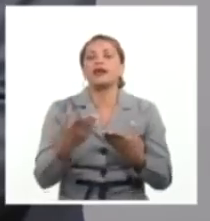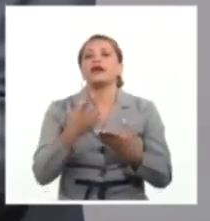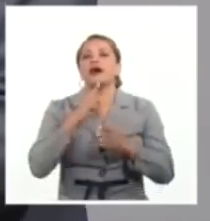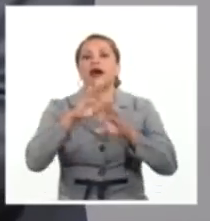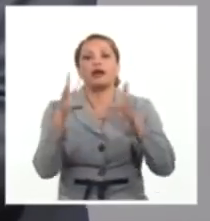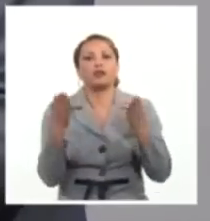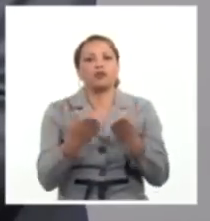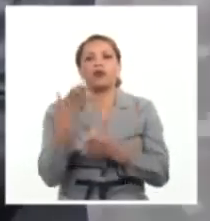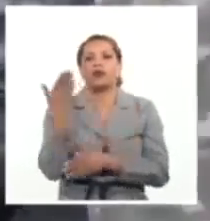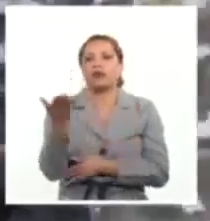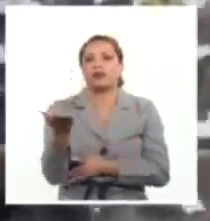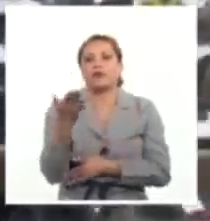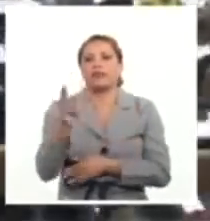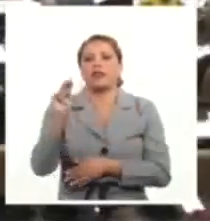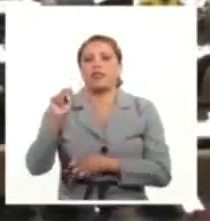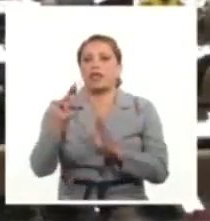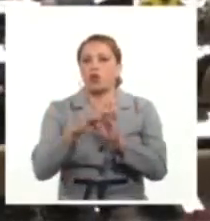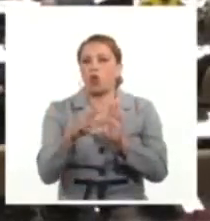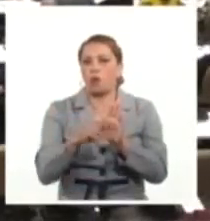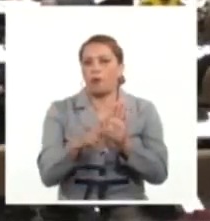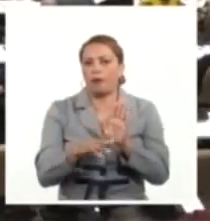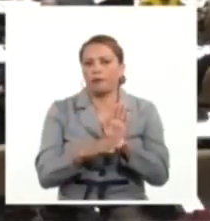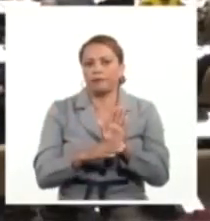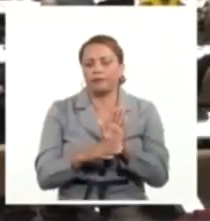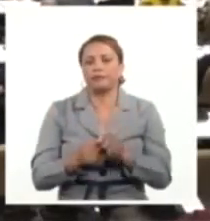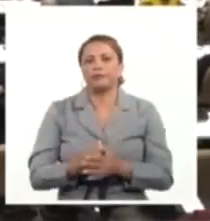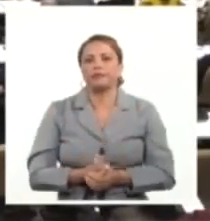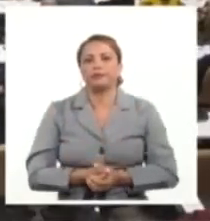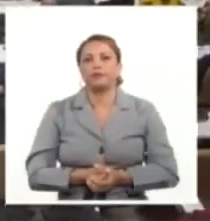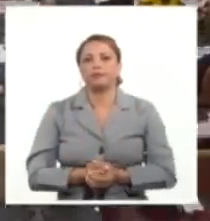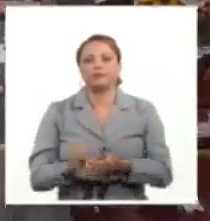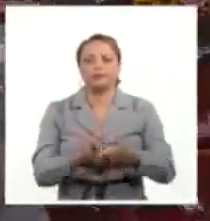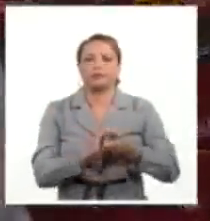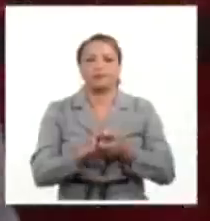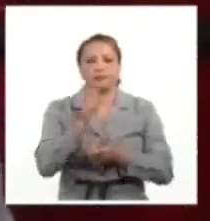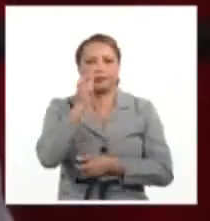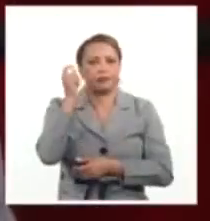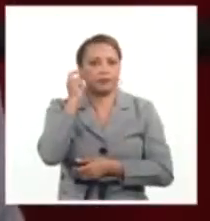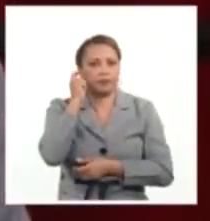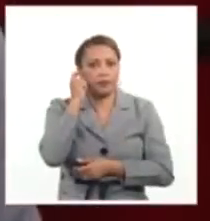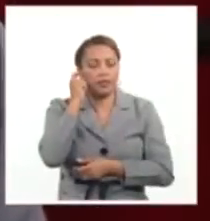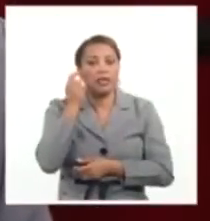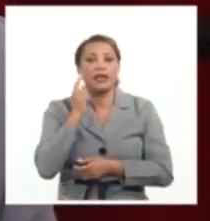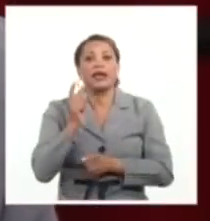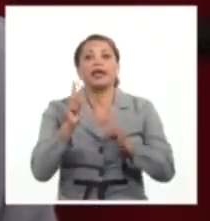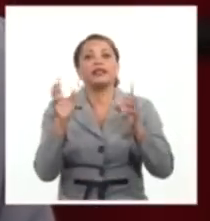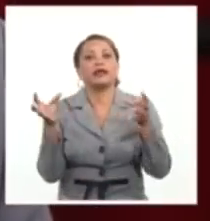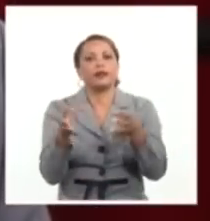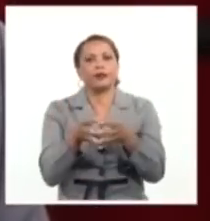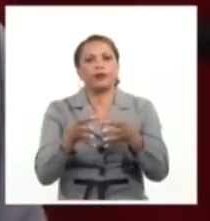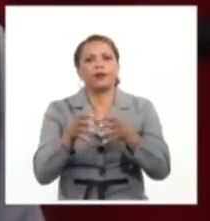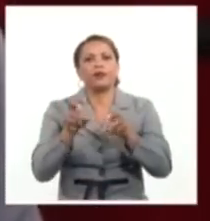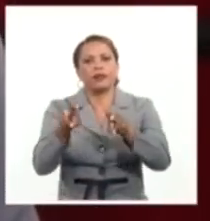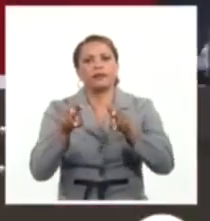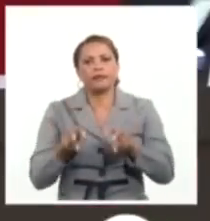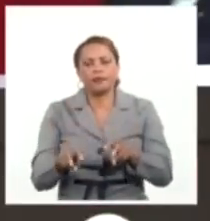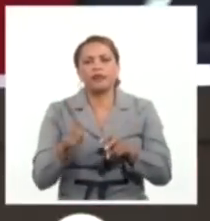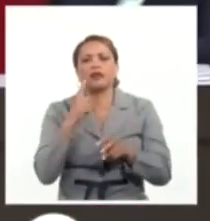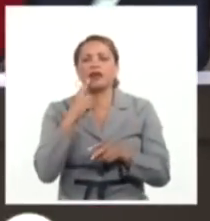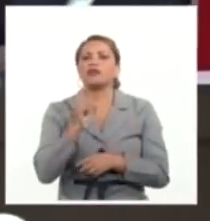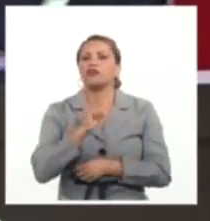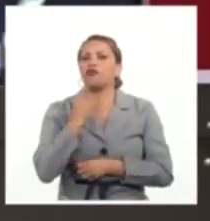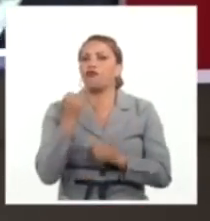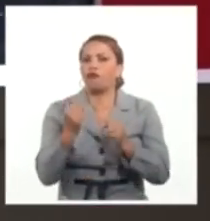demanda normativa. Compatriotas, estas sesiones de la Asamblea han sido particularmente tensas